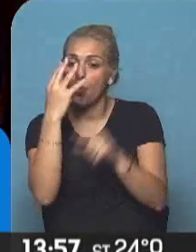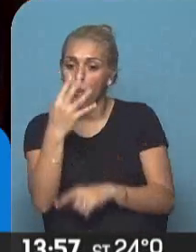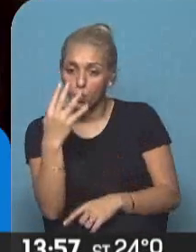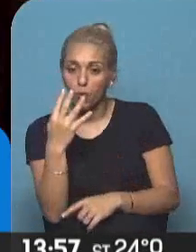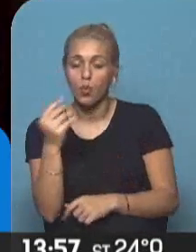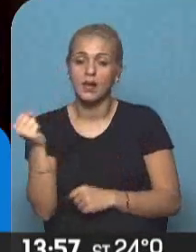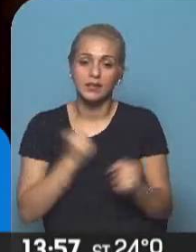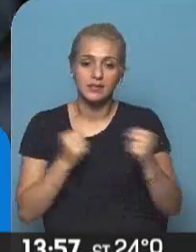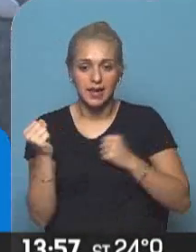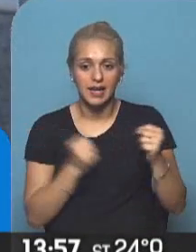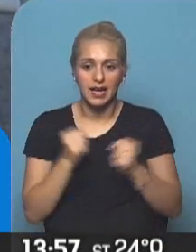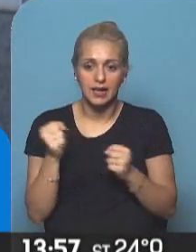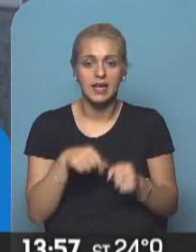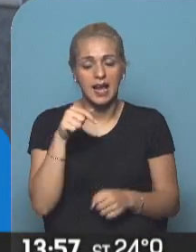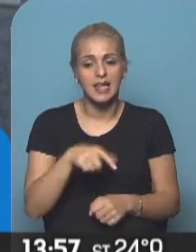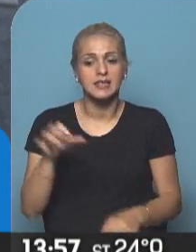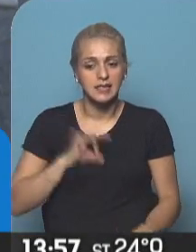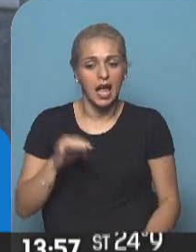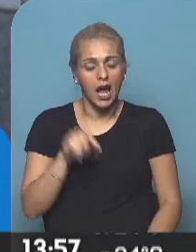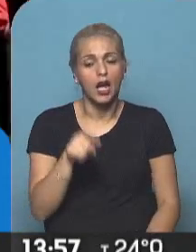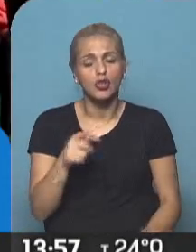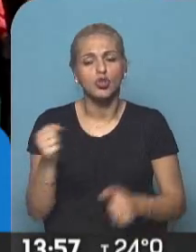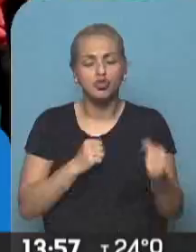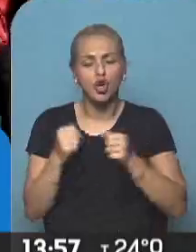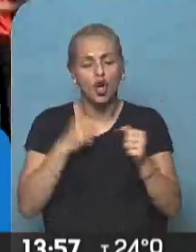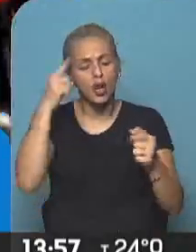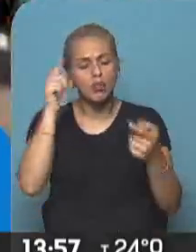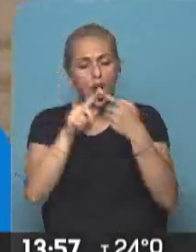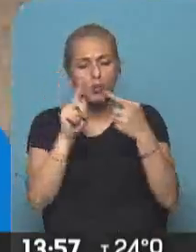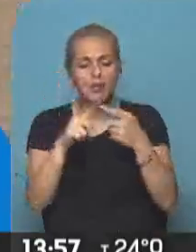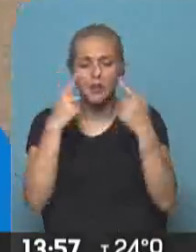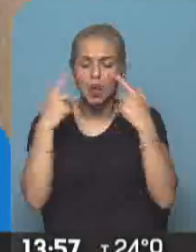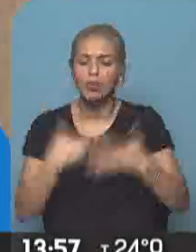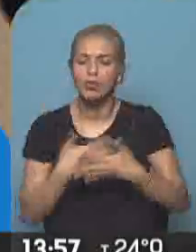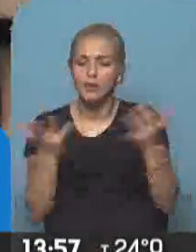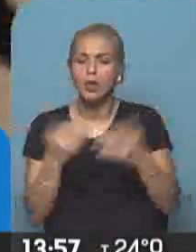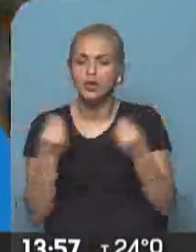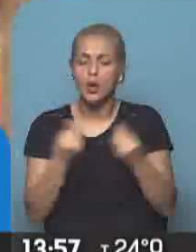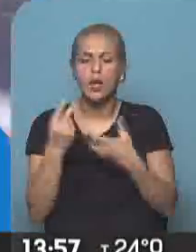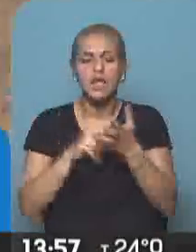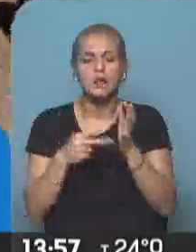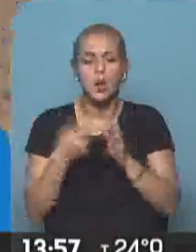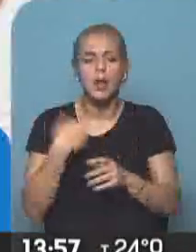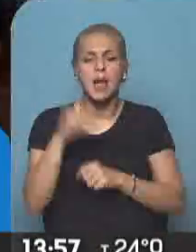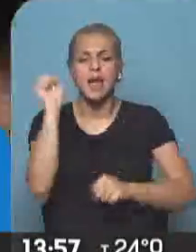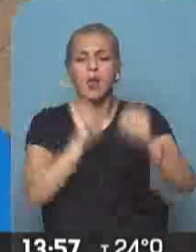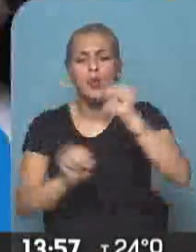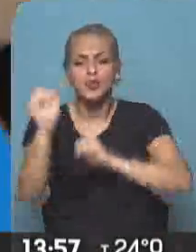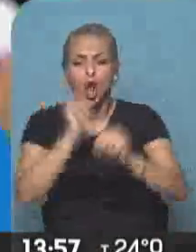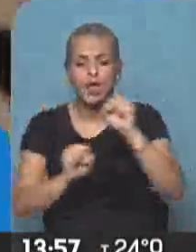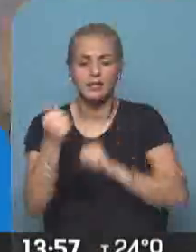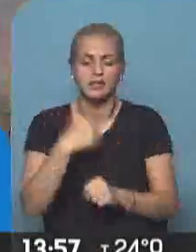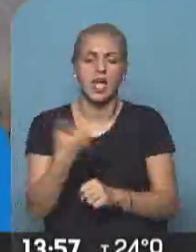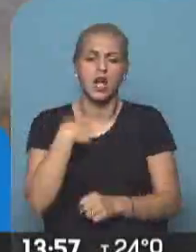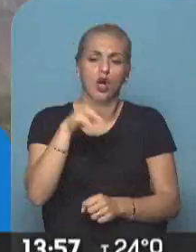unlam este año esta maratón ulan se corre con el objetivo de hacer visible la problemática de la violencia de género y a favor